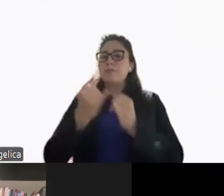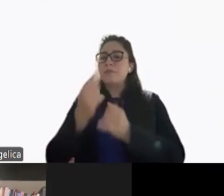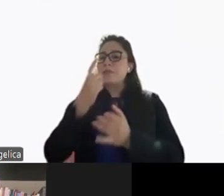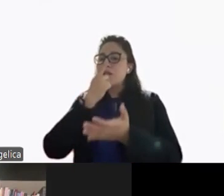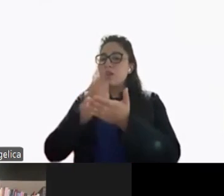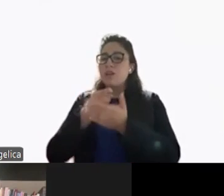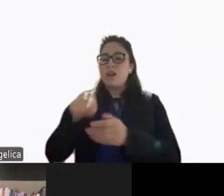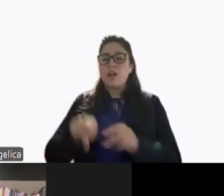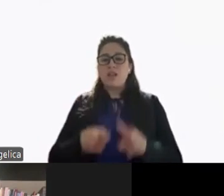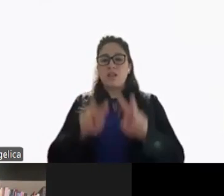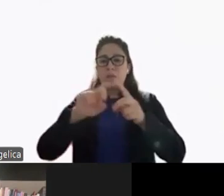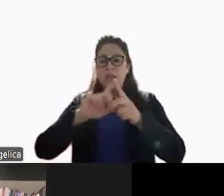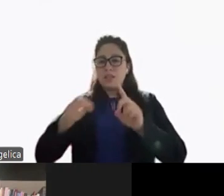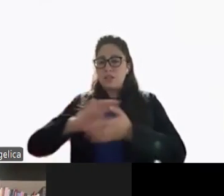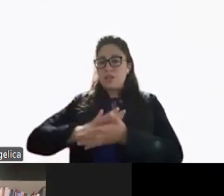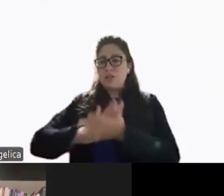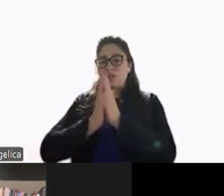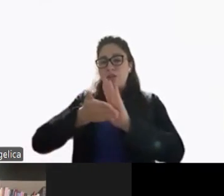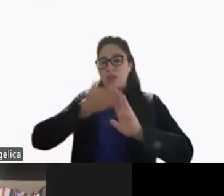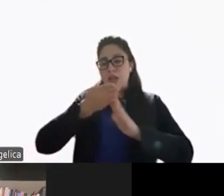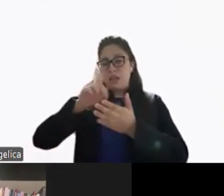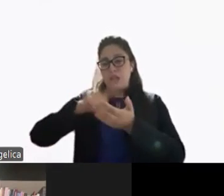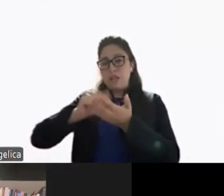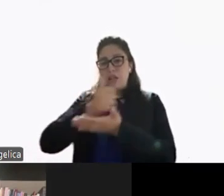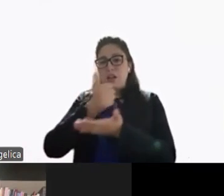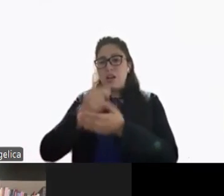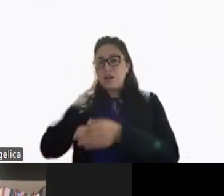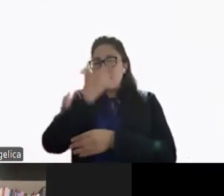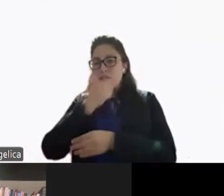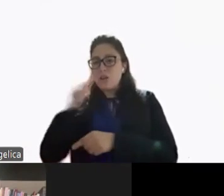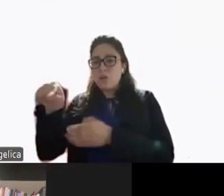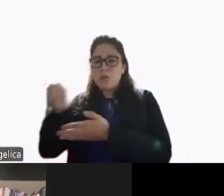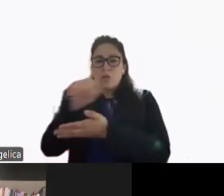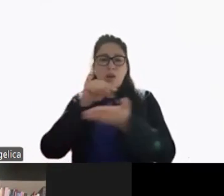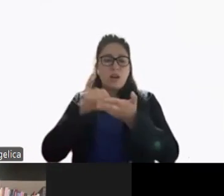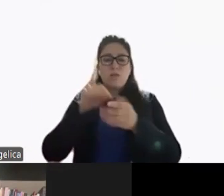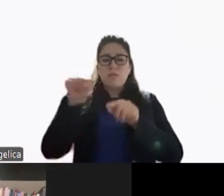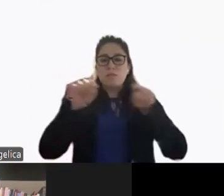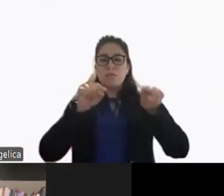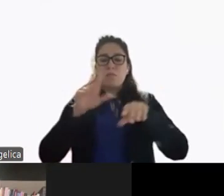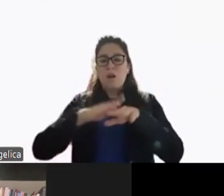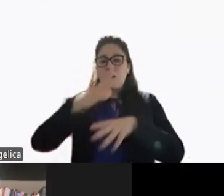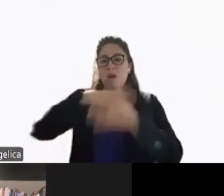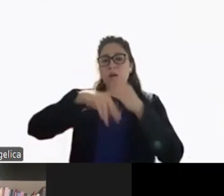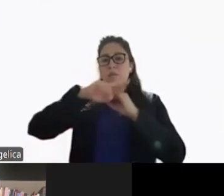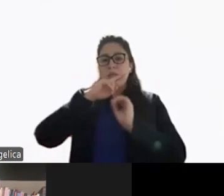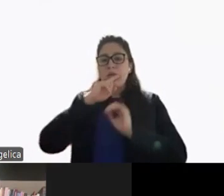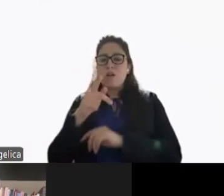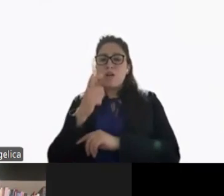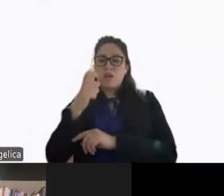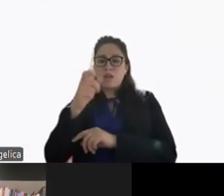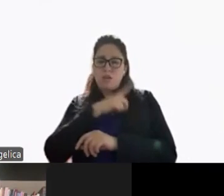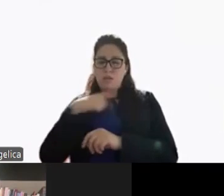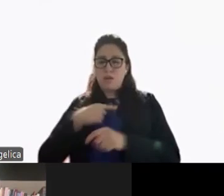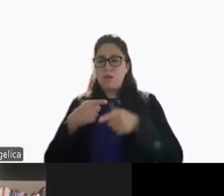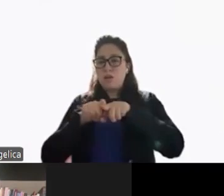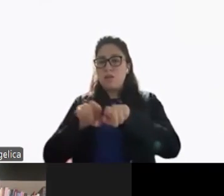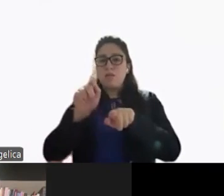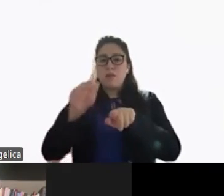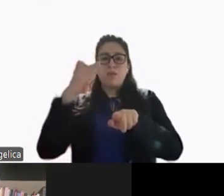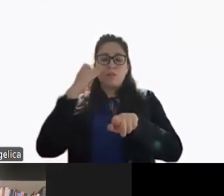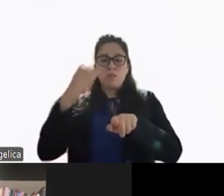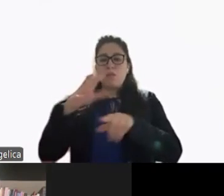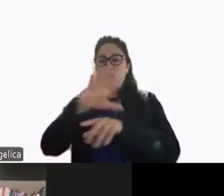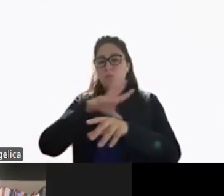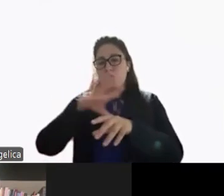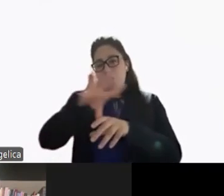se orienta al impulso y consolidación de las actividades económicas de acuerdo a criterios de sustentabilidad, enfocados en el sector de servicios.